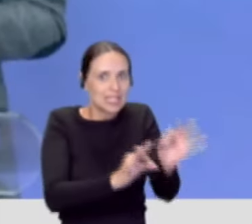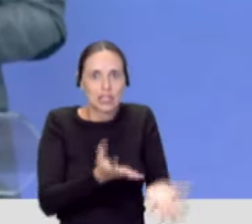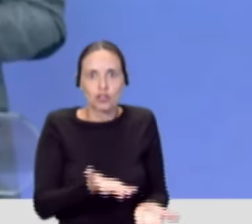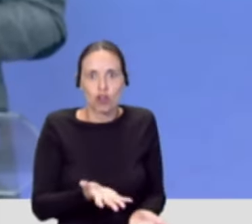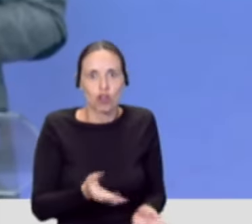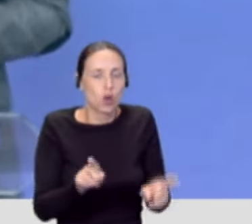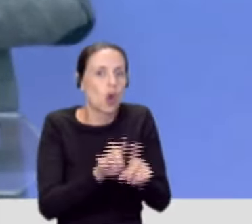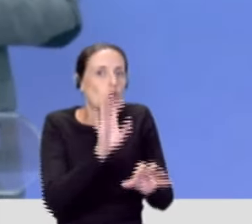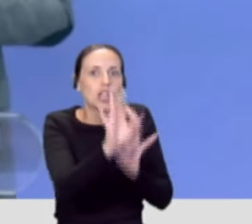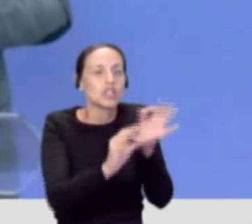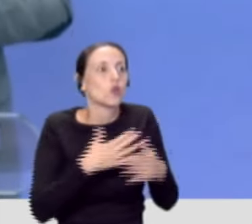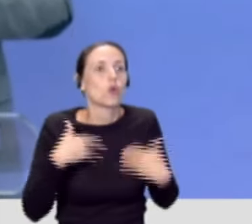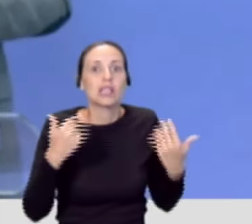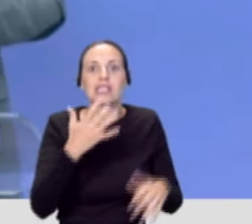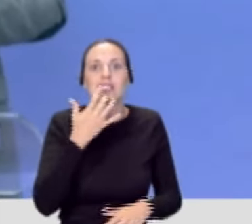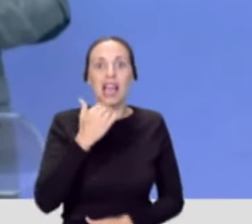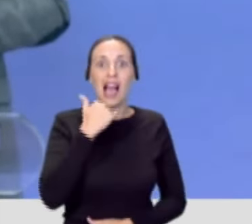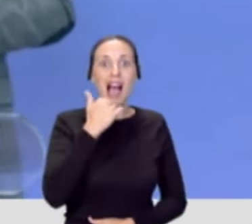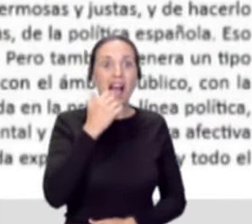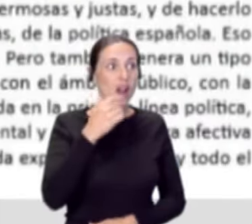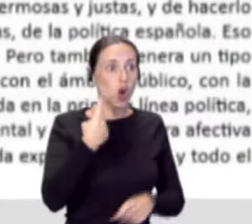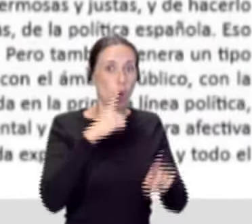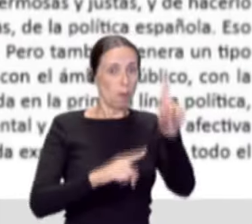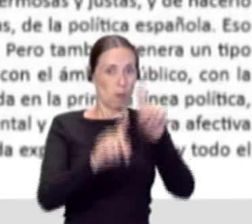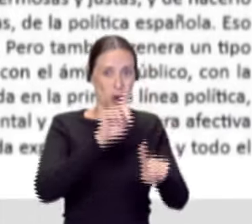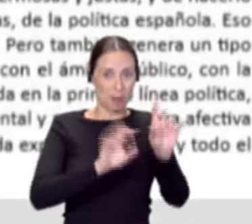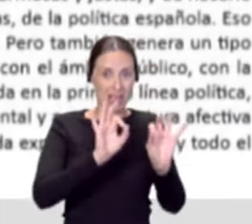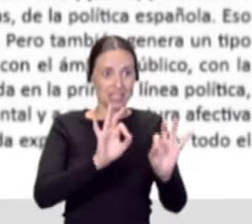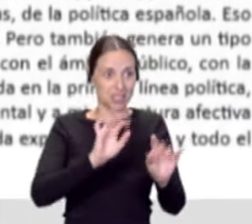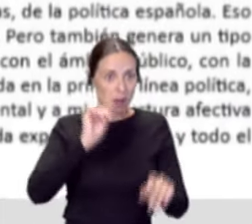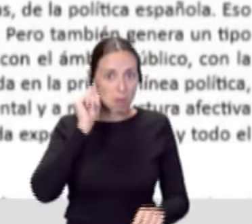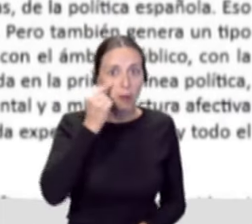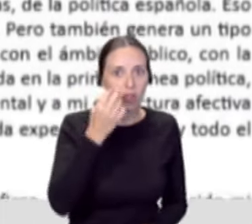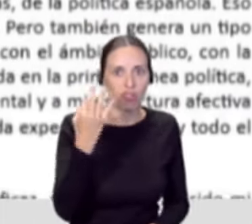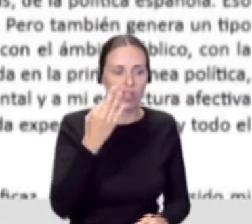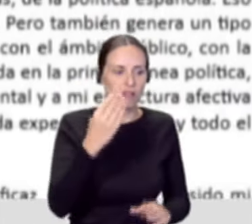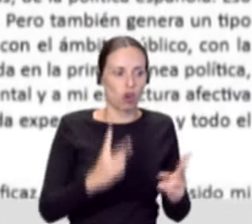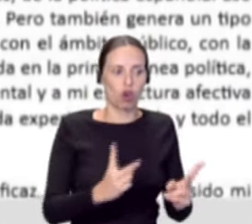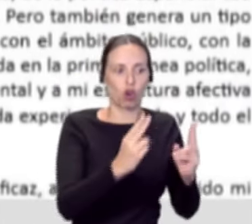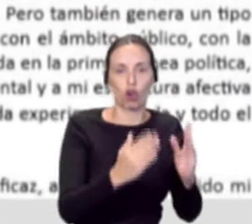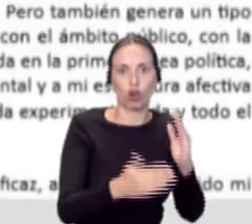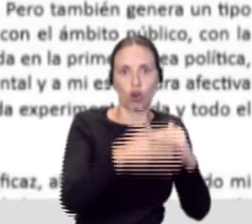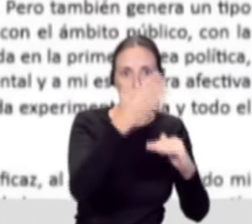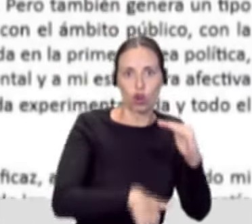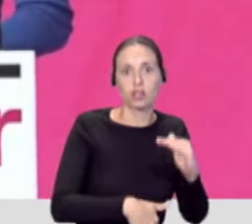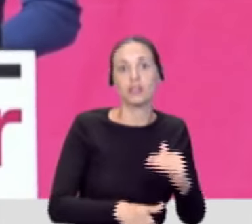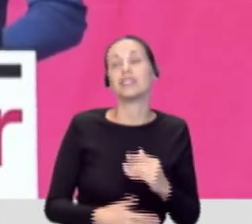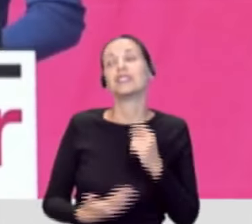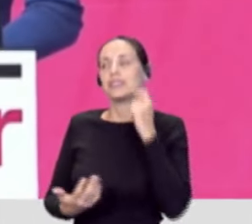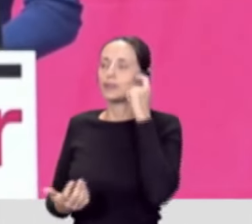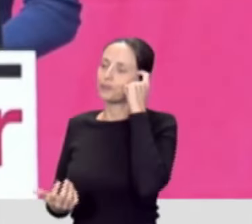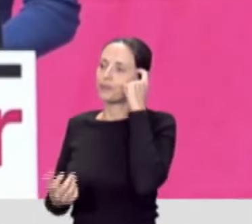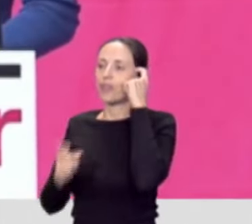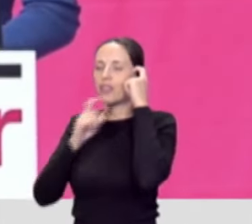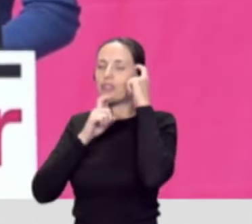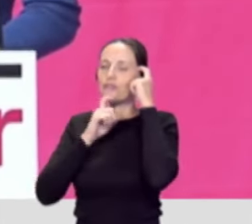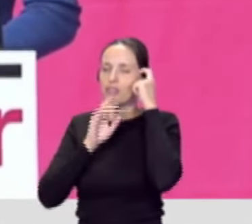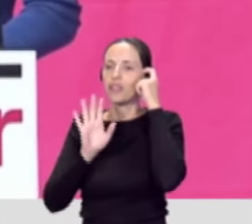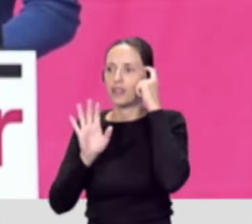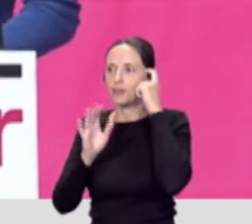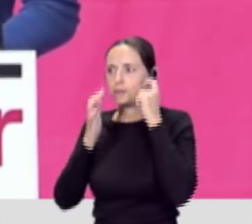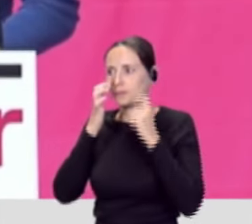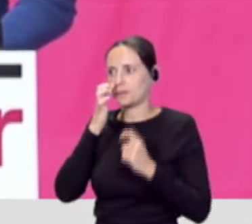tipo de organización, donde cuando se detectan este tipo de cosas se atajan antes de que vayan a más. Claro, es que es un poco complicado, ¿no? Porque yo pienso a veces,